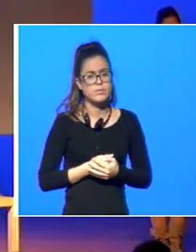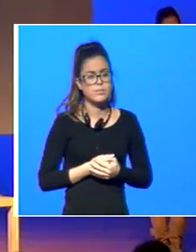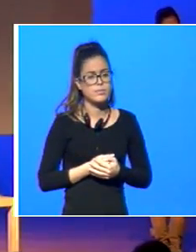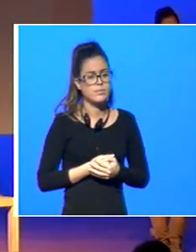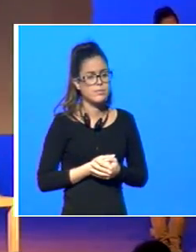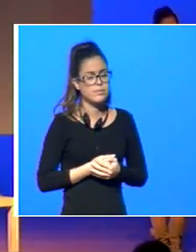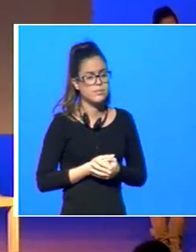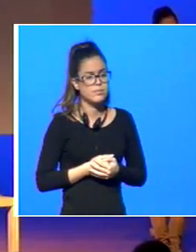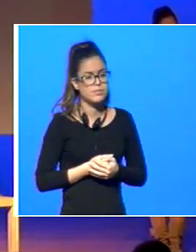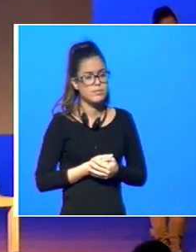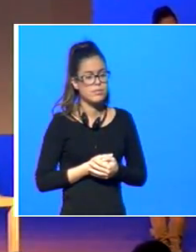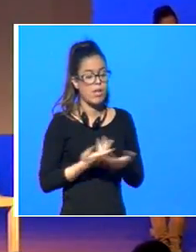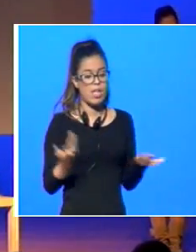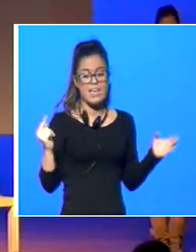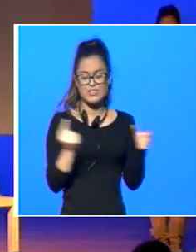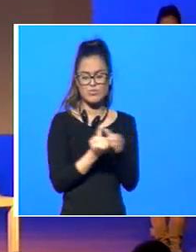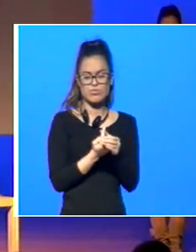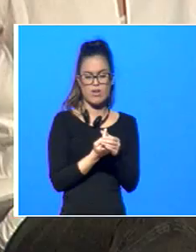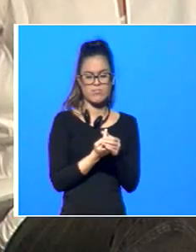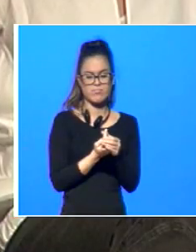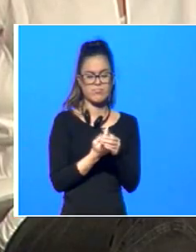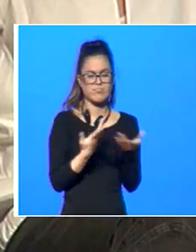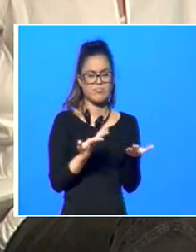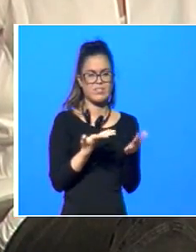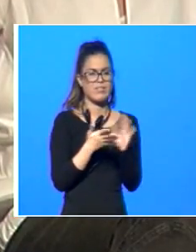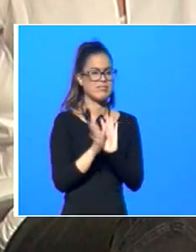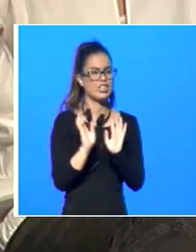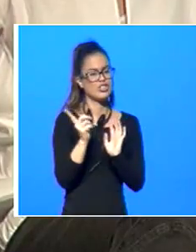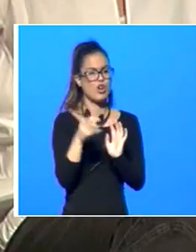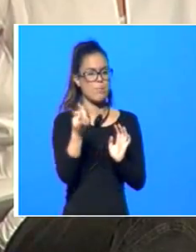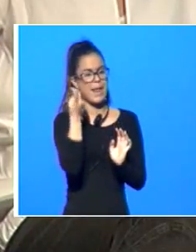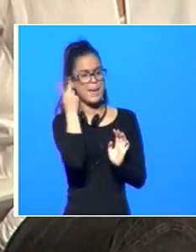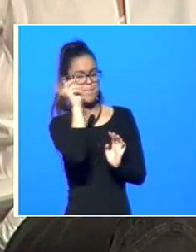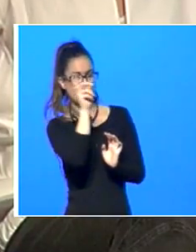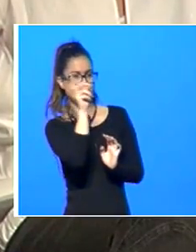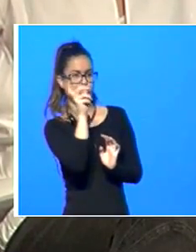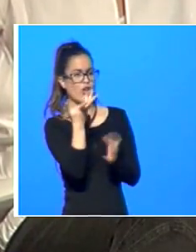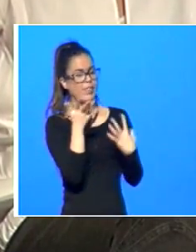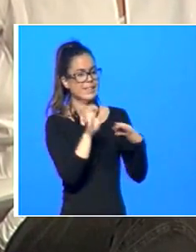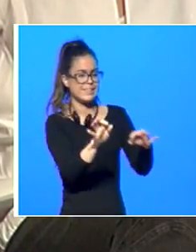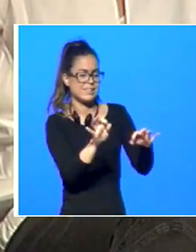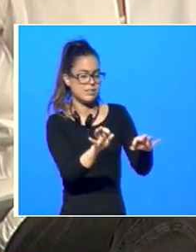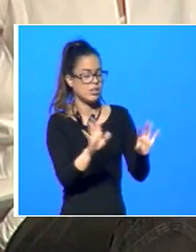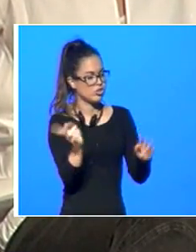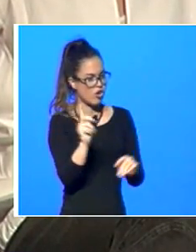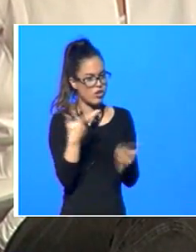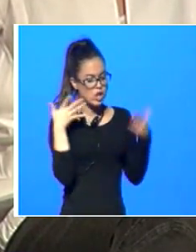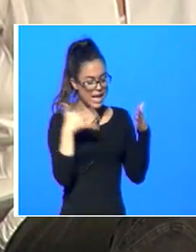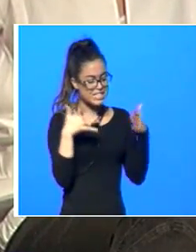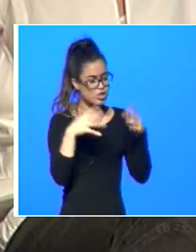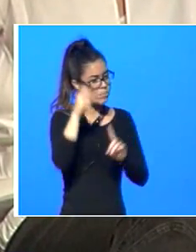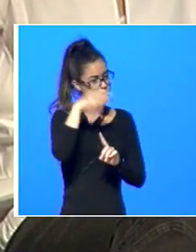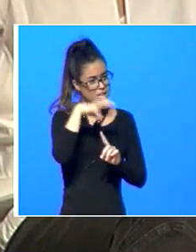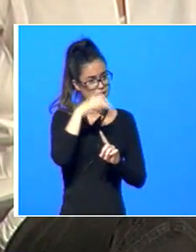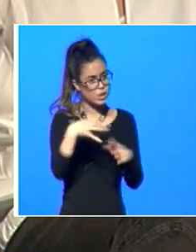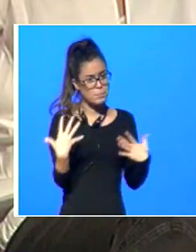La inclusión no es una cosa exclusiva de los de educación especial. Por lo tanto, todos los asesores de Berritzegune, en